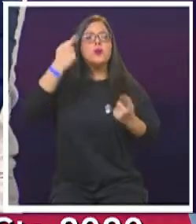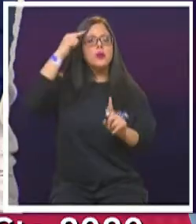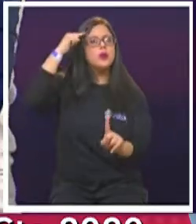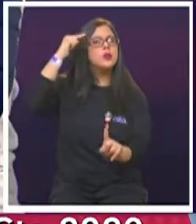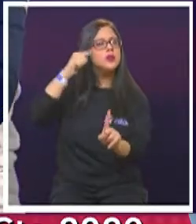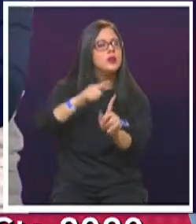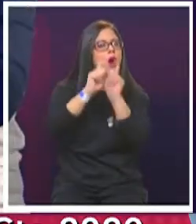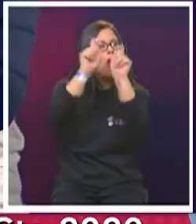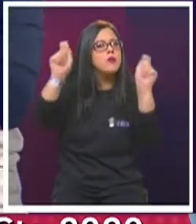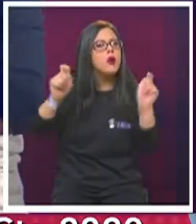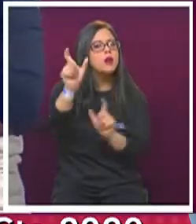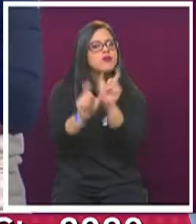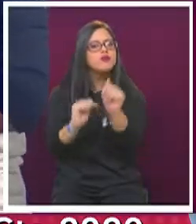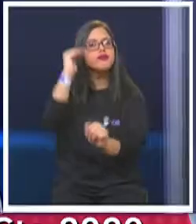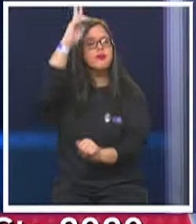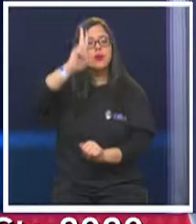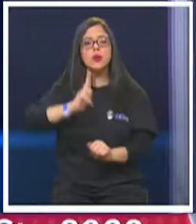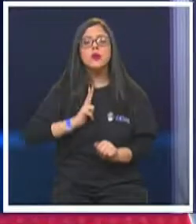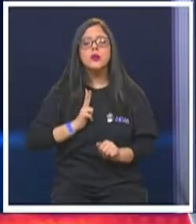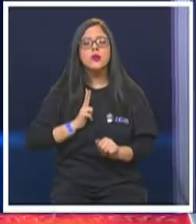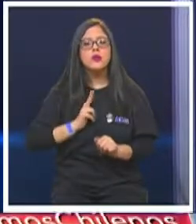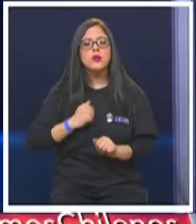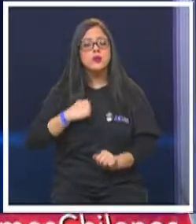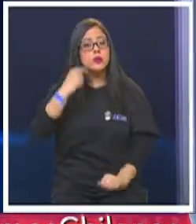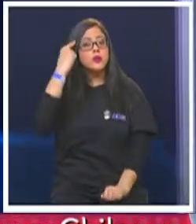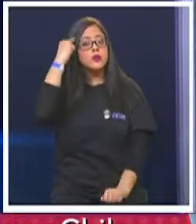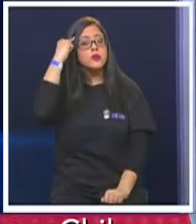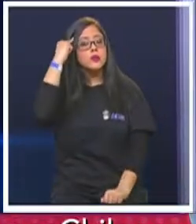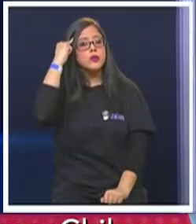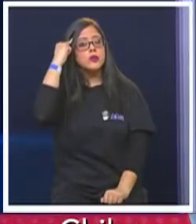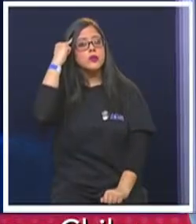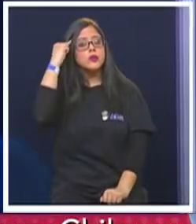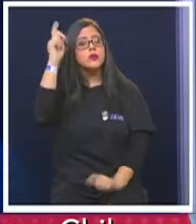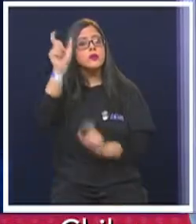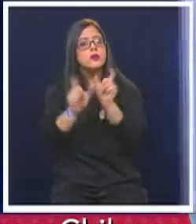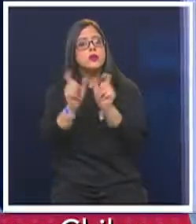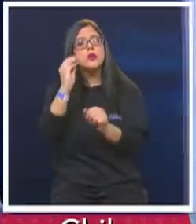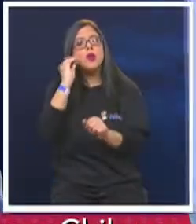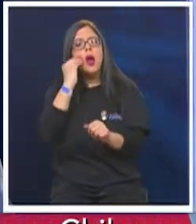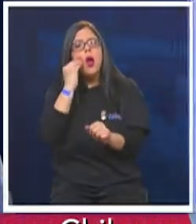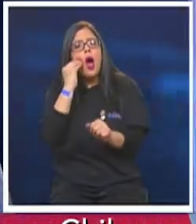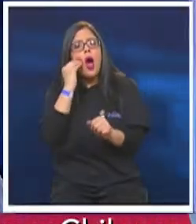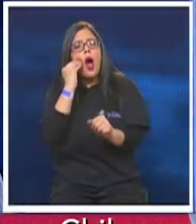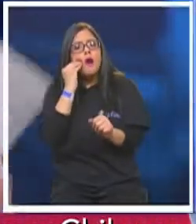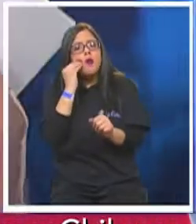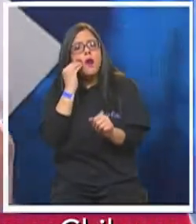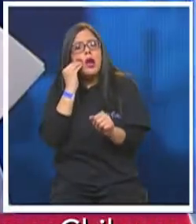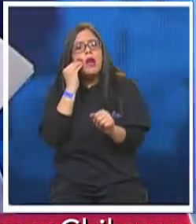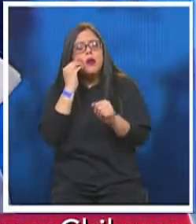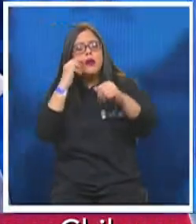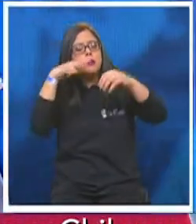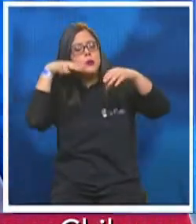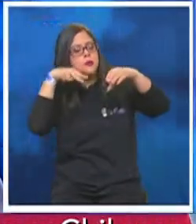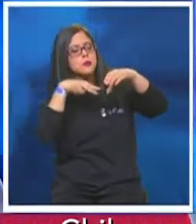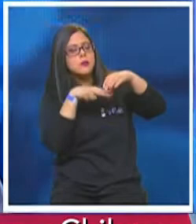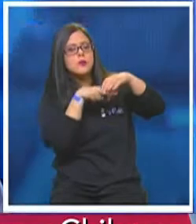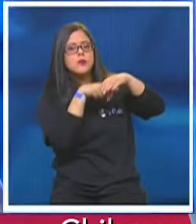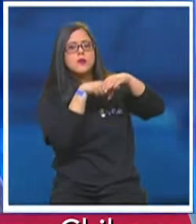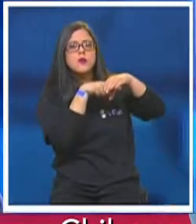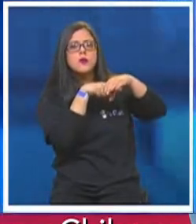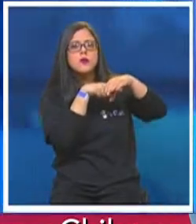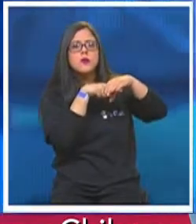campaña, me da la sensación de que incluso abuelitos que han estado postrados, abuelitos que están incluso